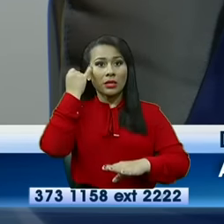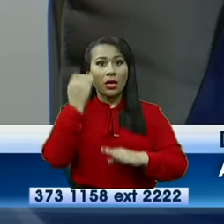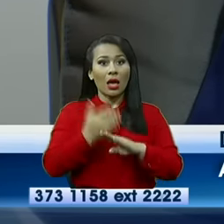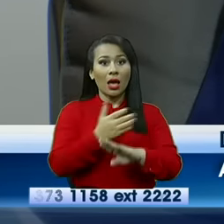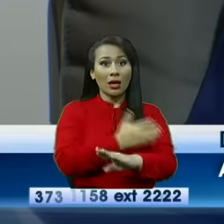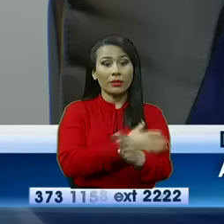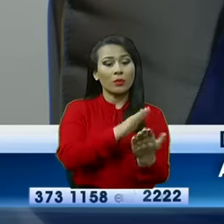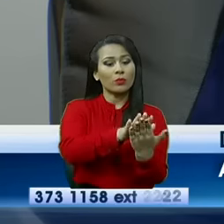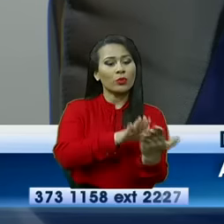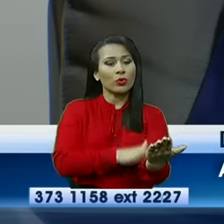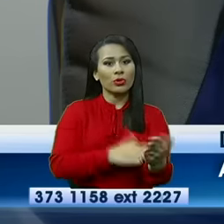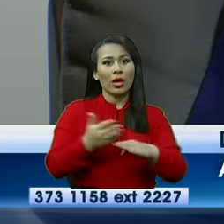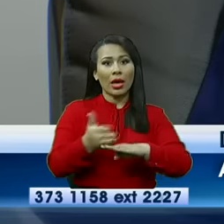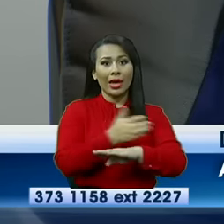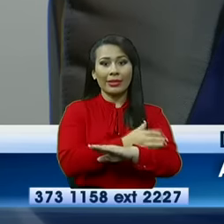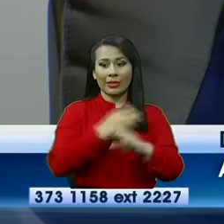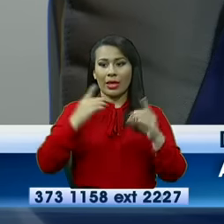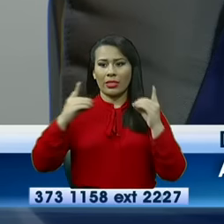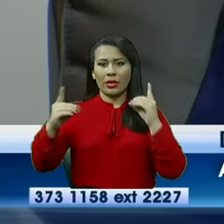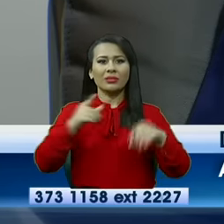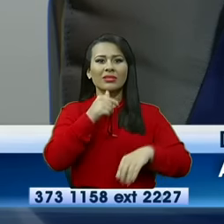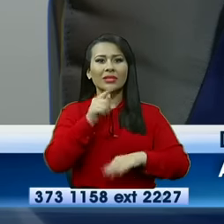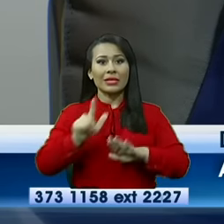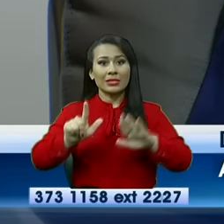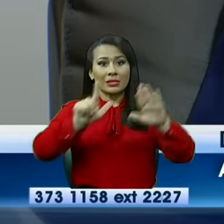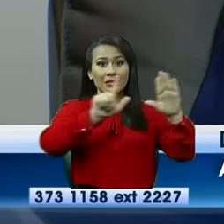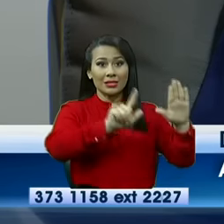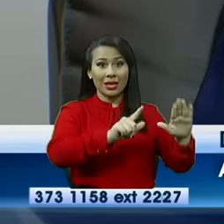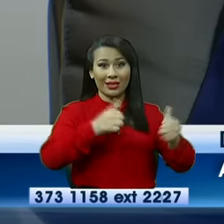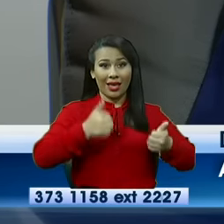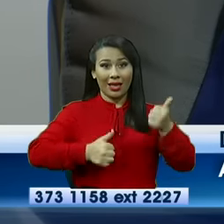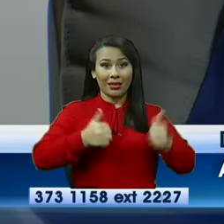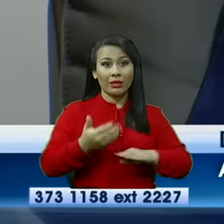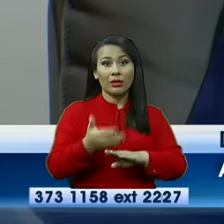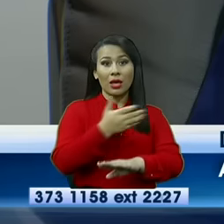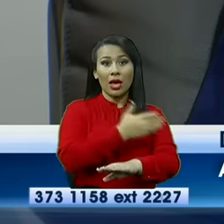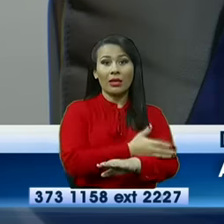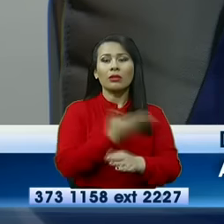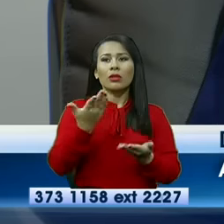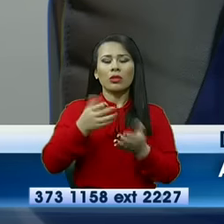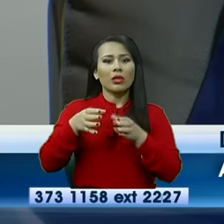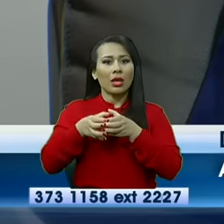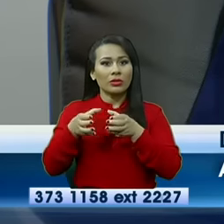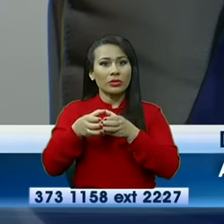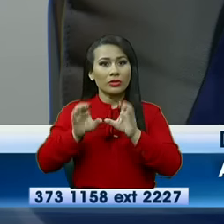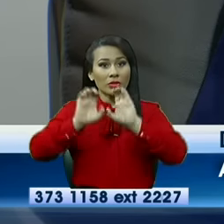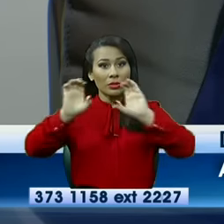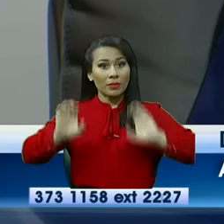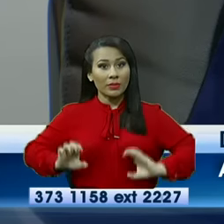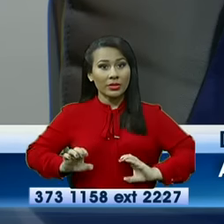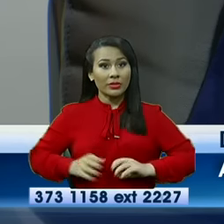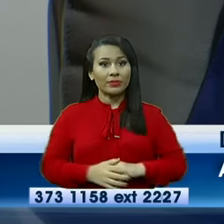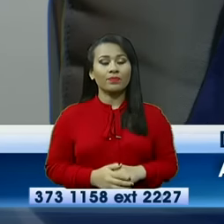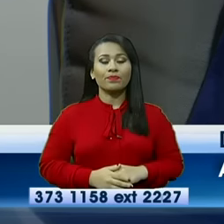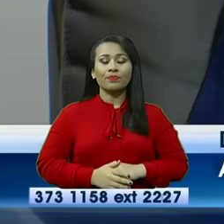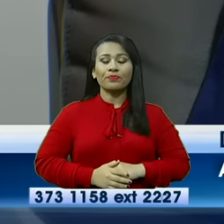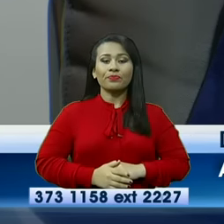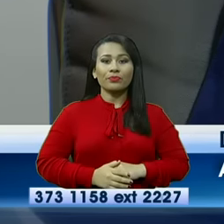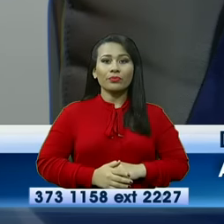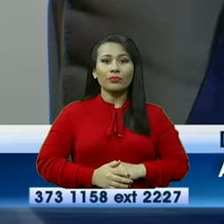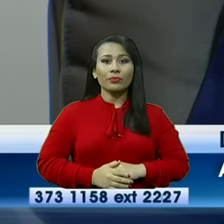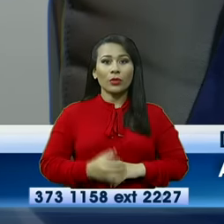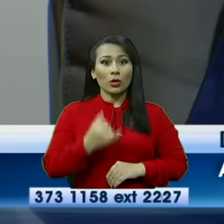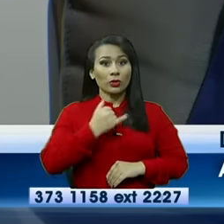anterior debate siete de los ocho candidatos en la cámara de comercio yo creo que